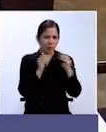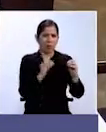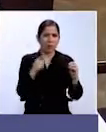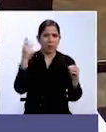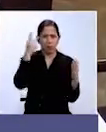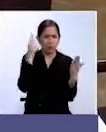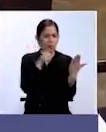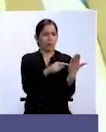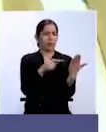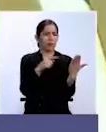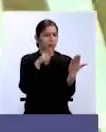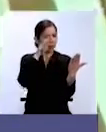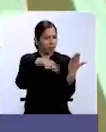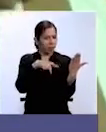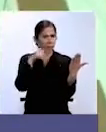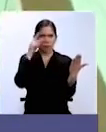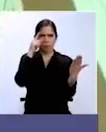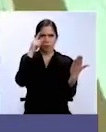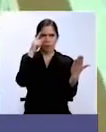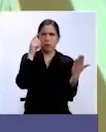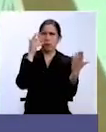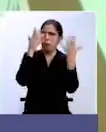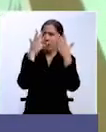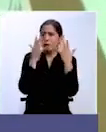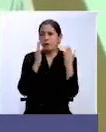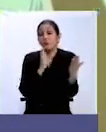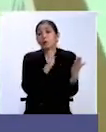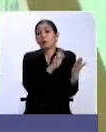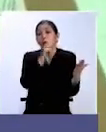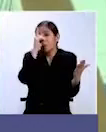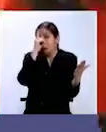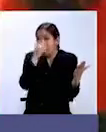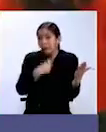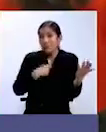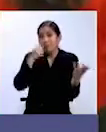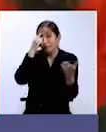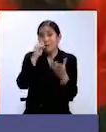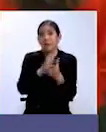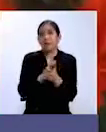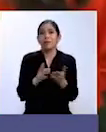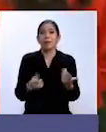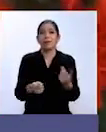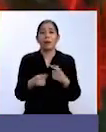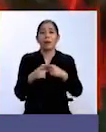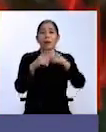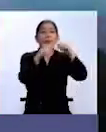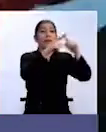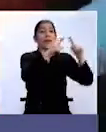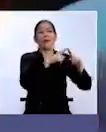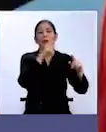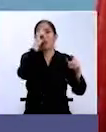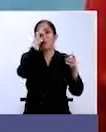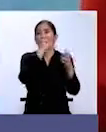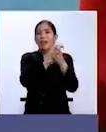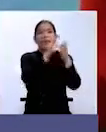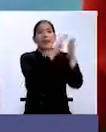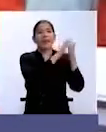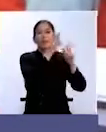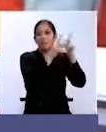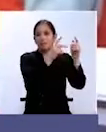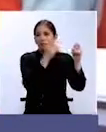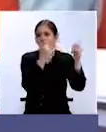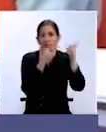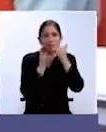Bueno, cada quien dice lo que son sus creencias, y lamentablemente las creencias de algunos opinólogos se